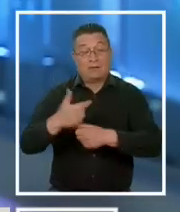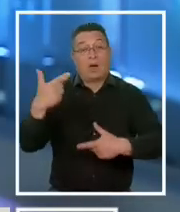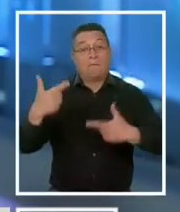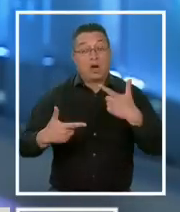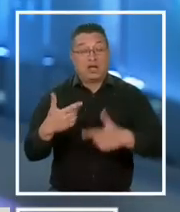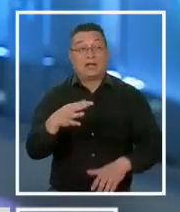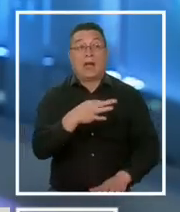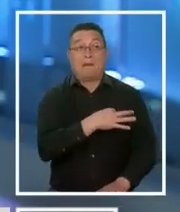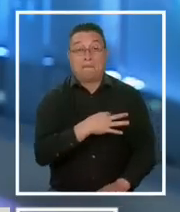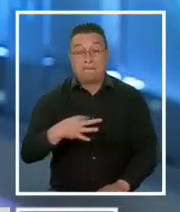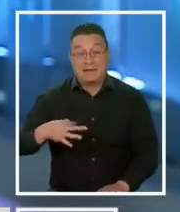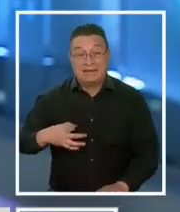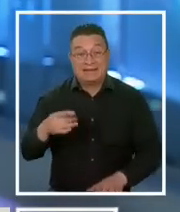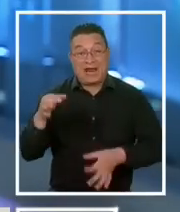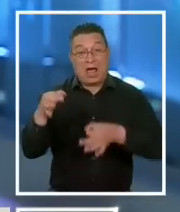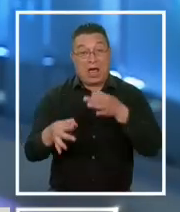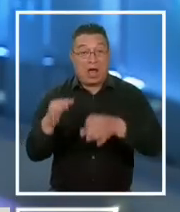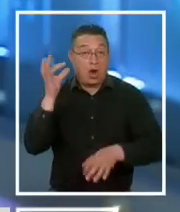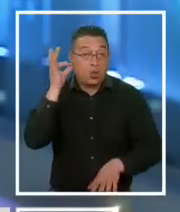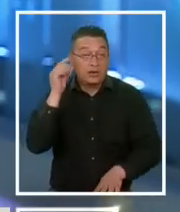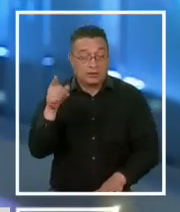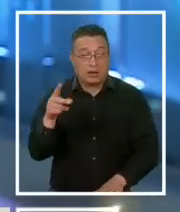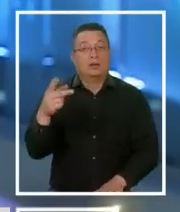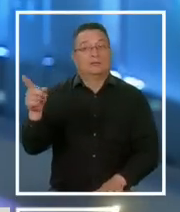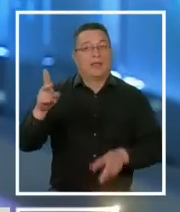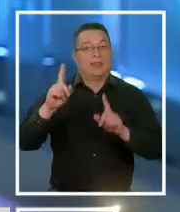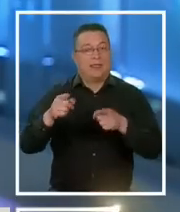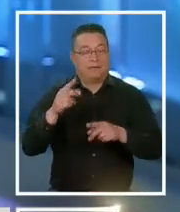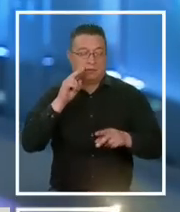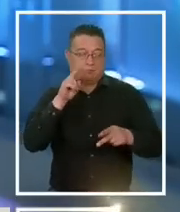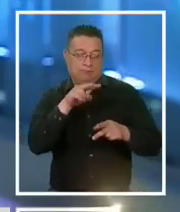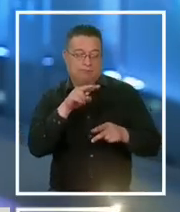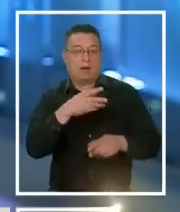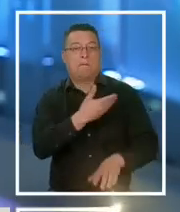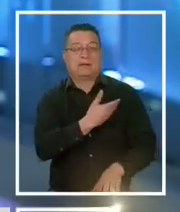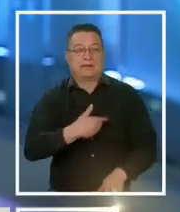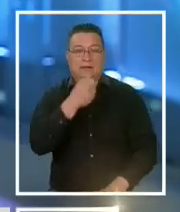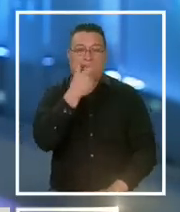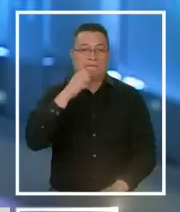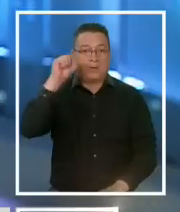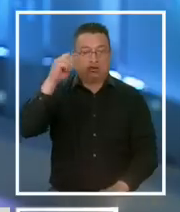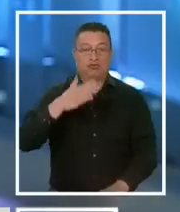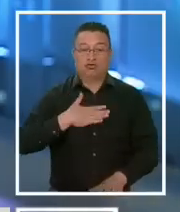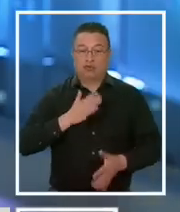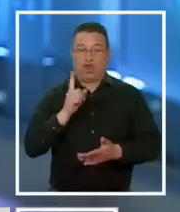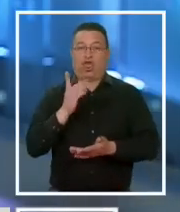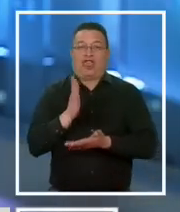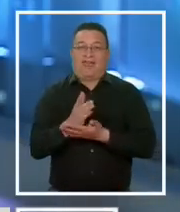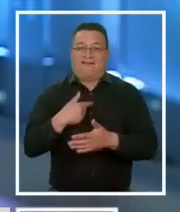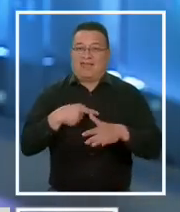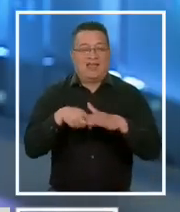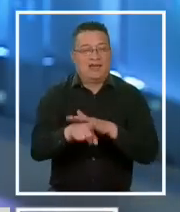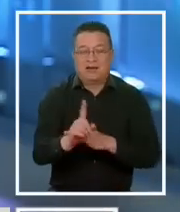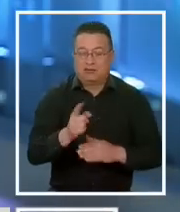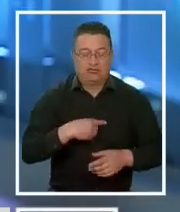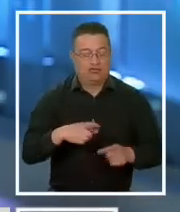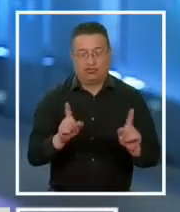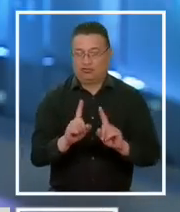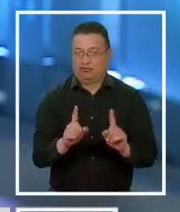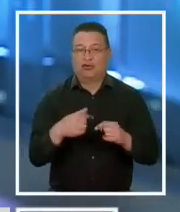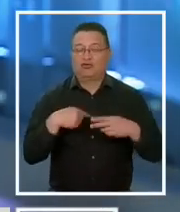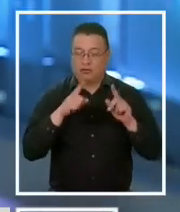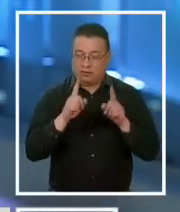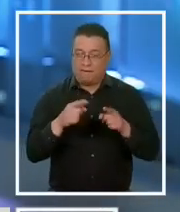de la ministra de Justicia le corresponde al presidente de la república no me corresponde a mí hacer una valoración En ese sentido yo soy respetuoso